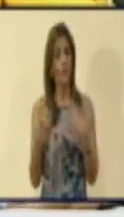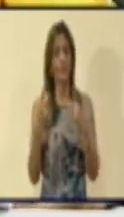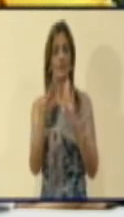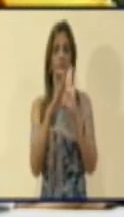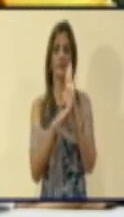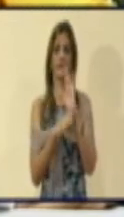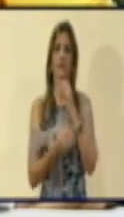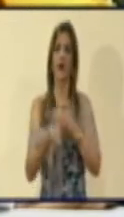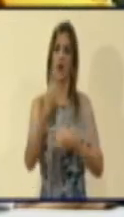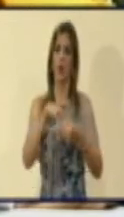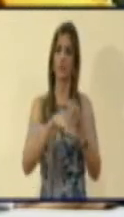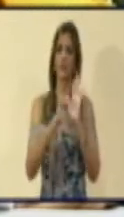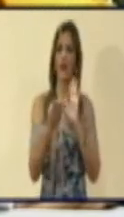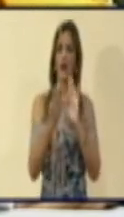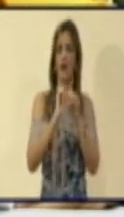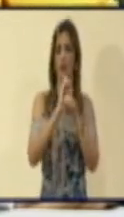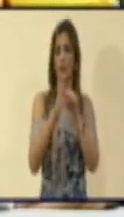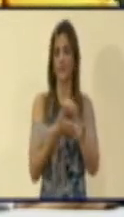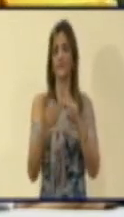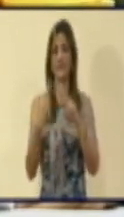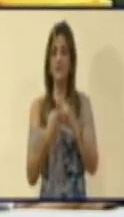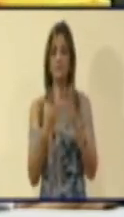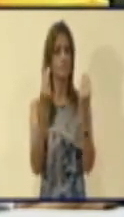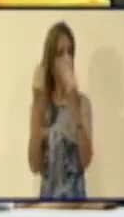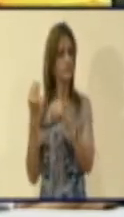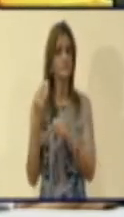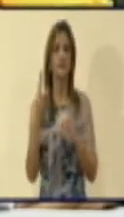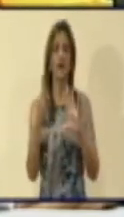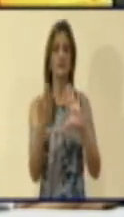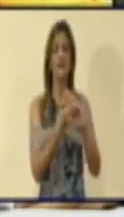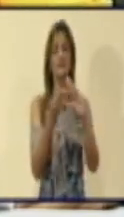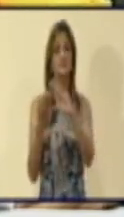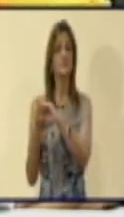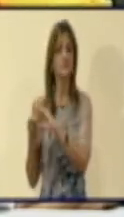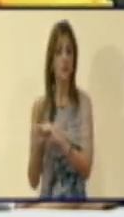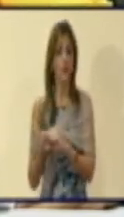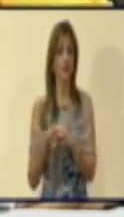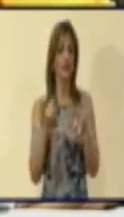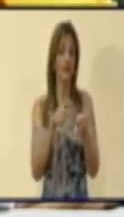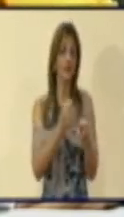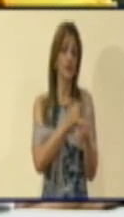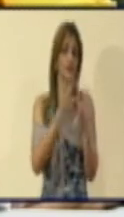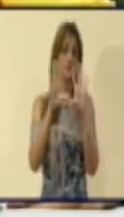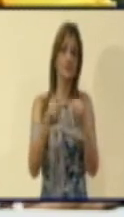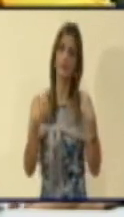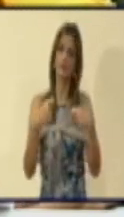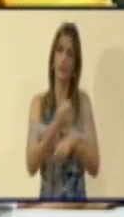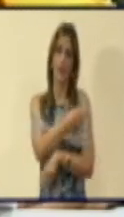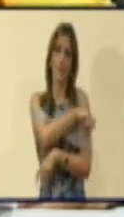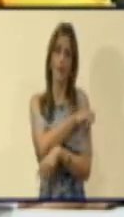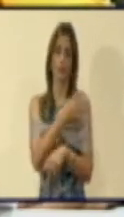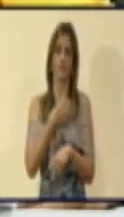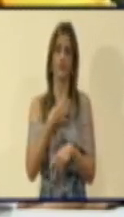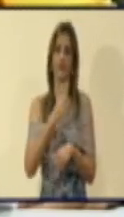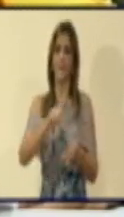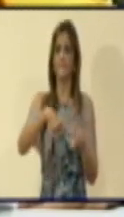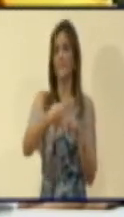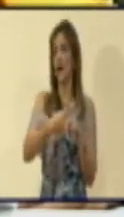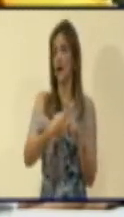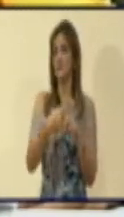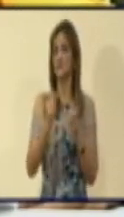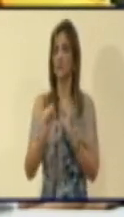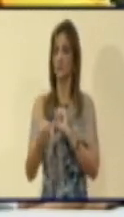de medidas y de sanciones penales, y que demandan un alto grado de responsabilidad por parte de la ciudadanía, cumplimentar lo que está establecido,